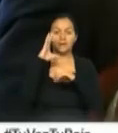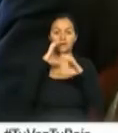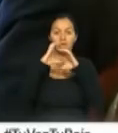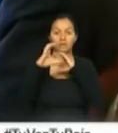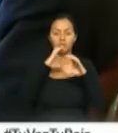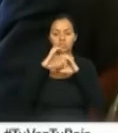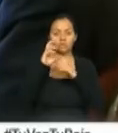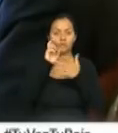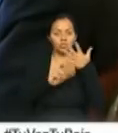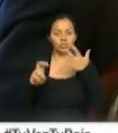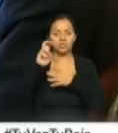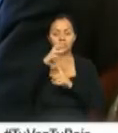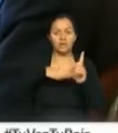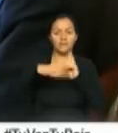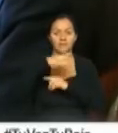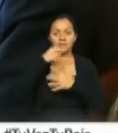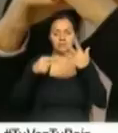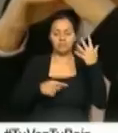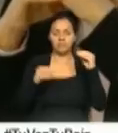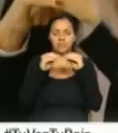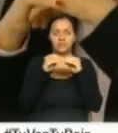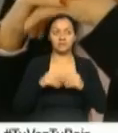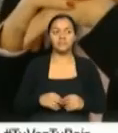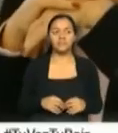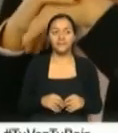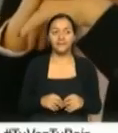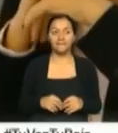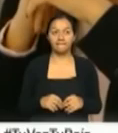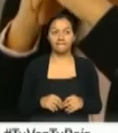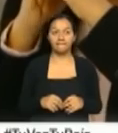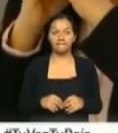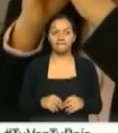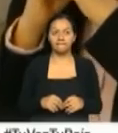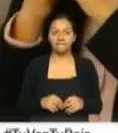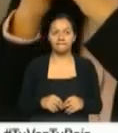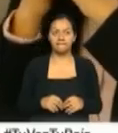Telecomunicaciones, Turismo, Ambiente, entre otros. Caterina Morejón, Noticiero Ciudadano.